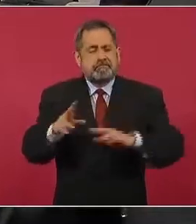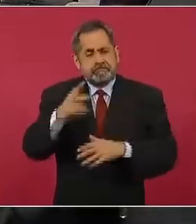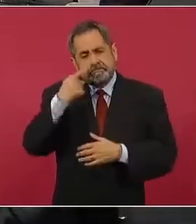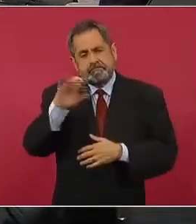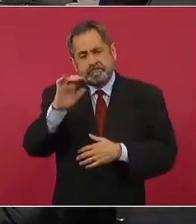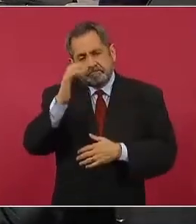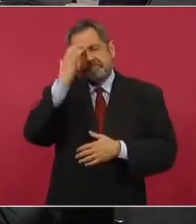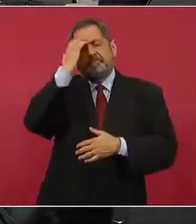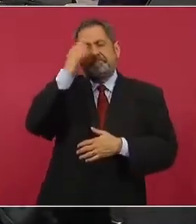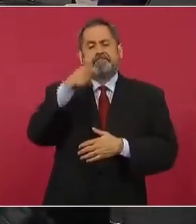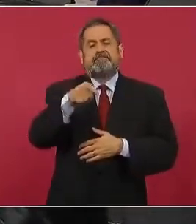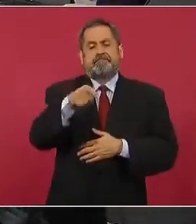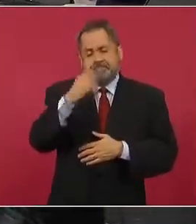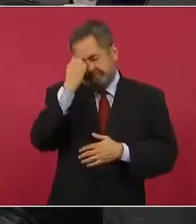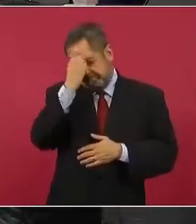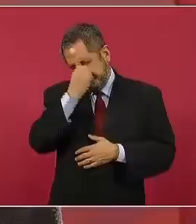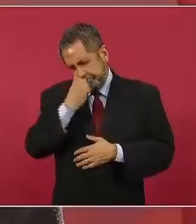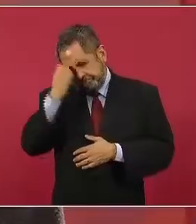del gobierno